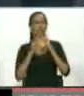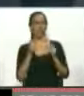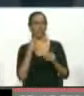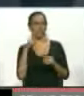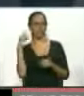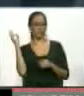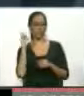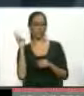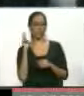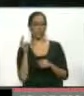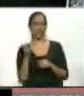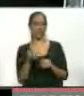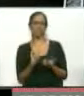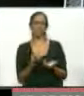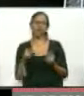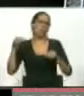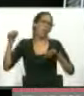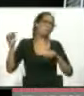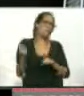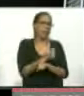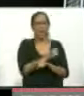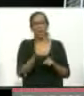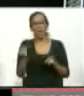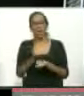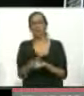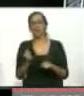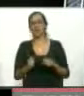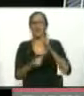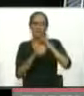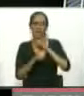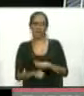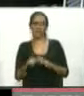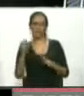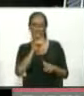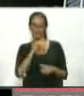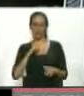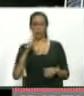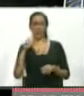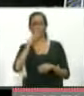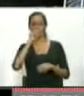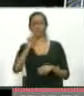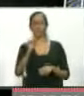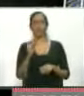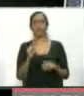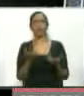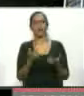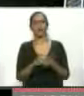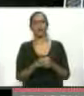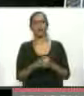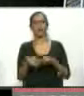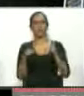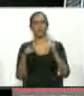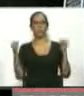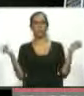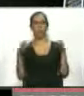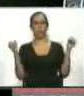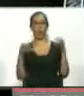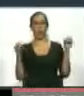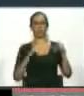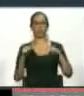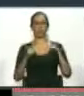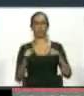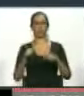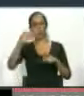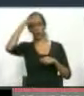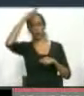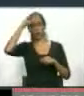venezuela se debió a las tortas a las que fue sometida personalmente por maduro durante un ritual de brujería dirigido desde la habana